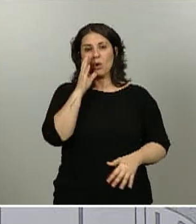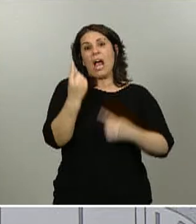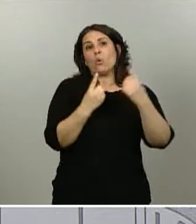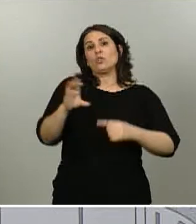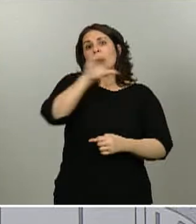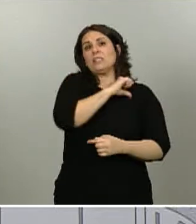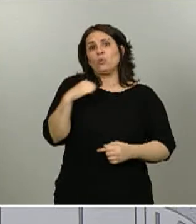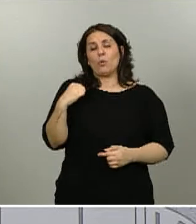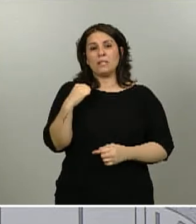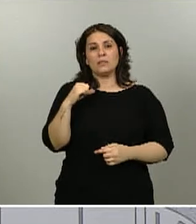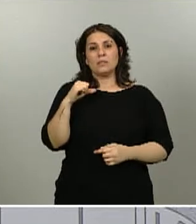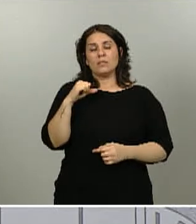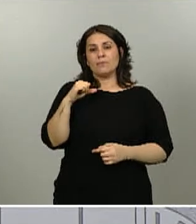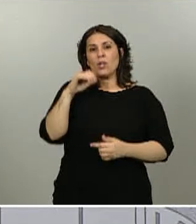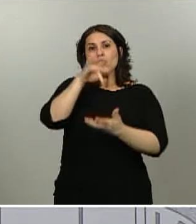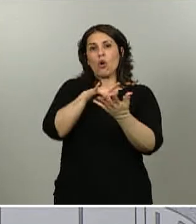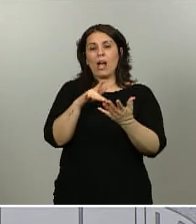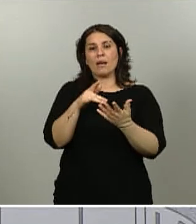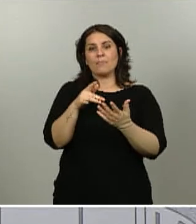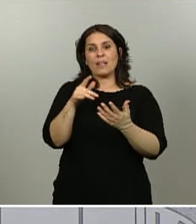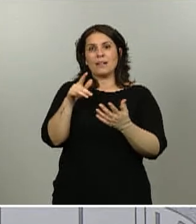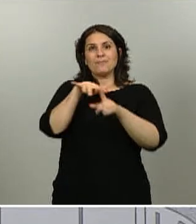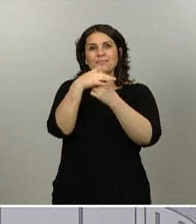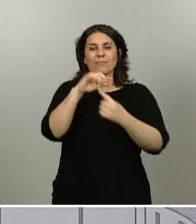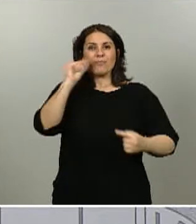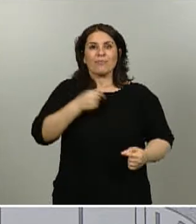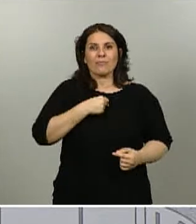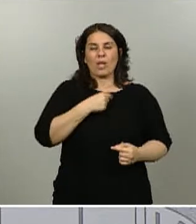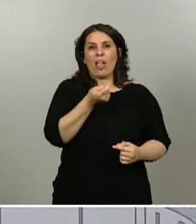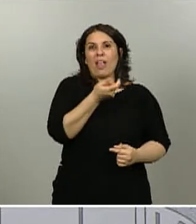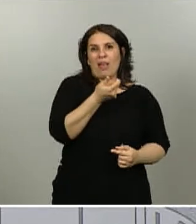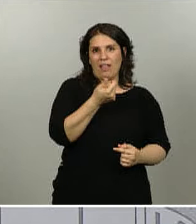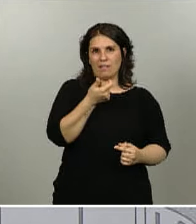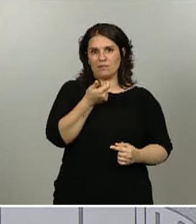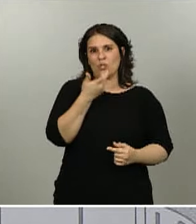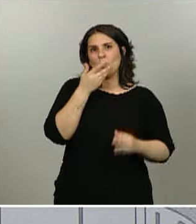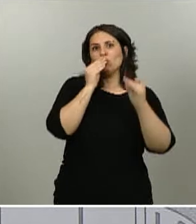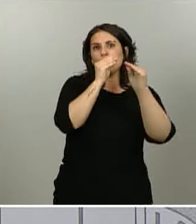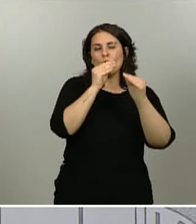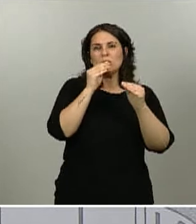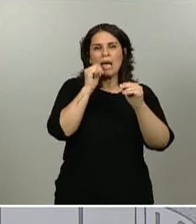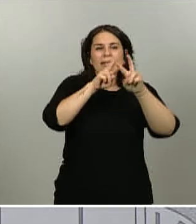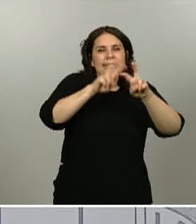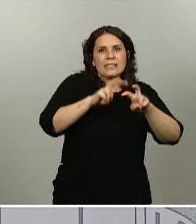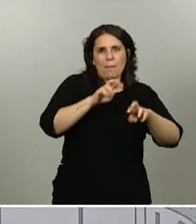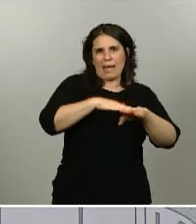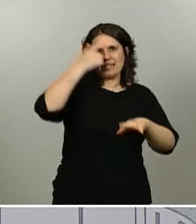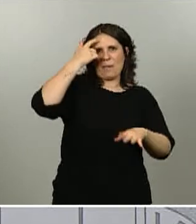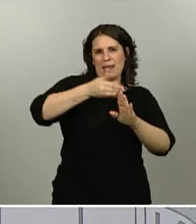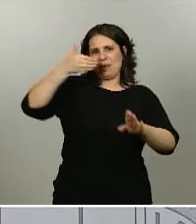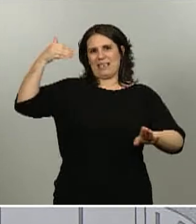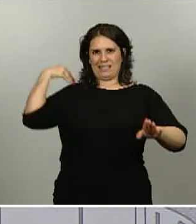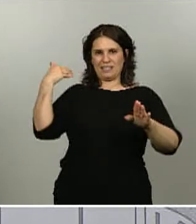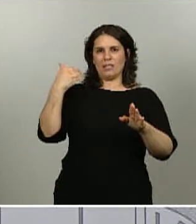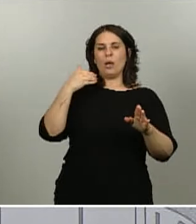a lo mejor recuperando casos antiguos a través de programas de cribado, pero lo cierto es que entre la fecha de la consulta y la fecha